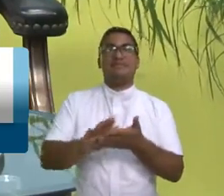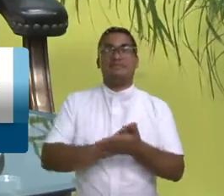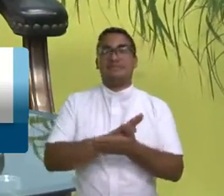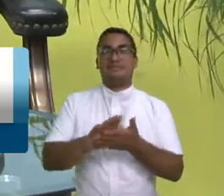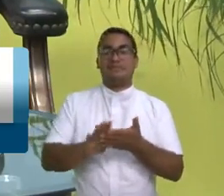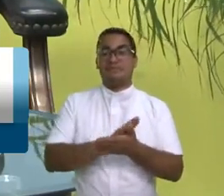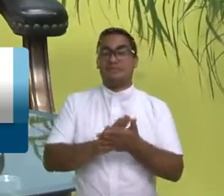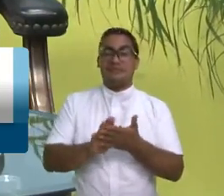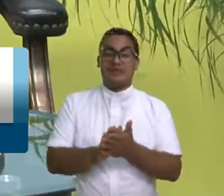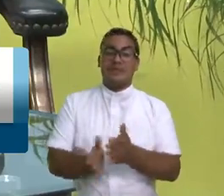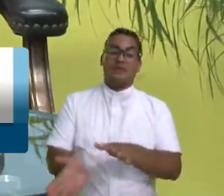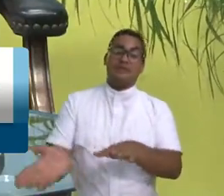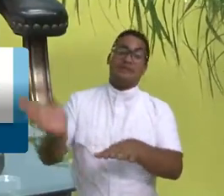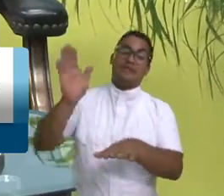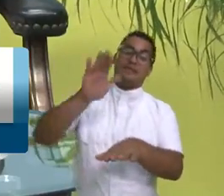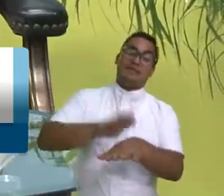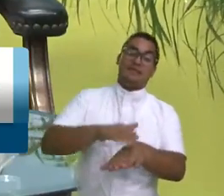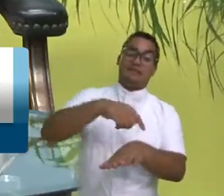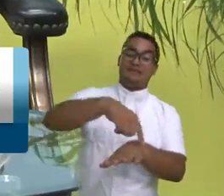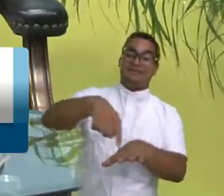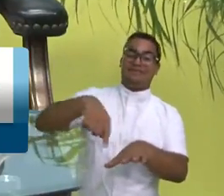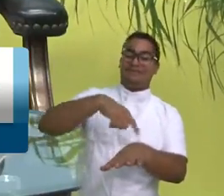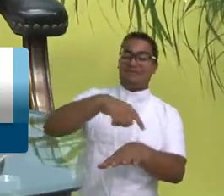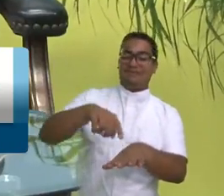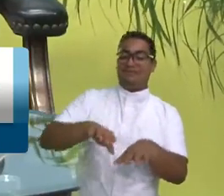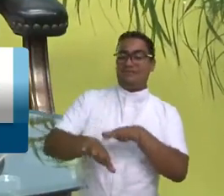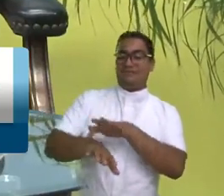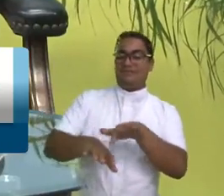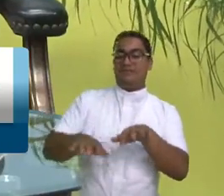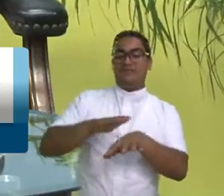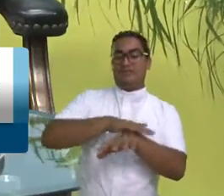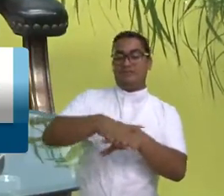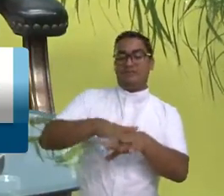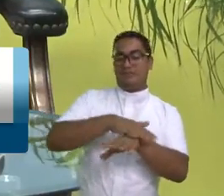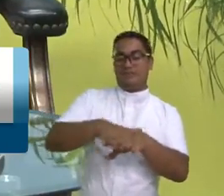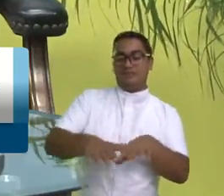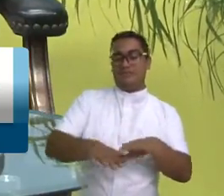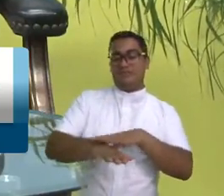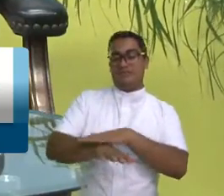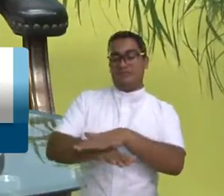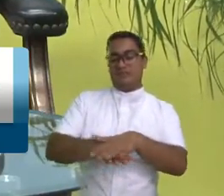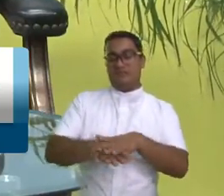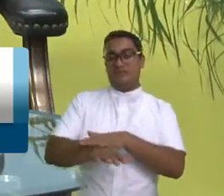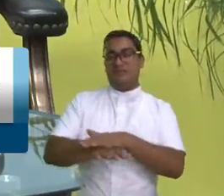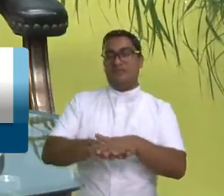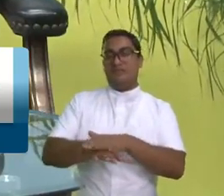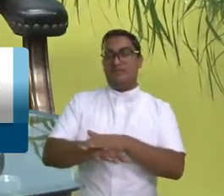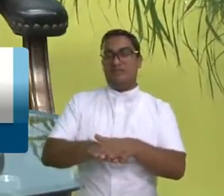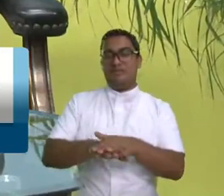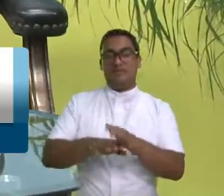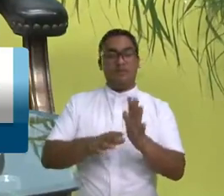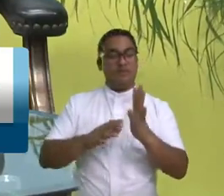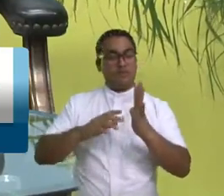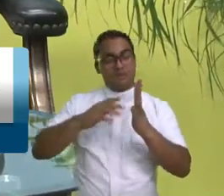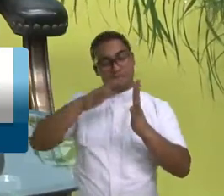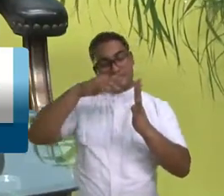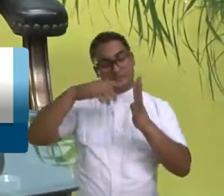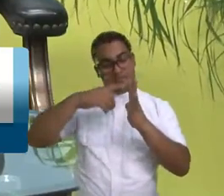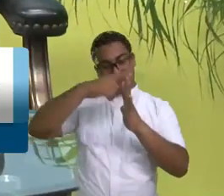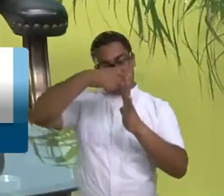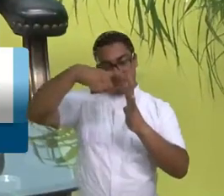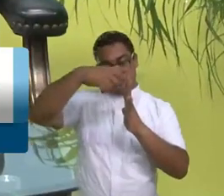la parte del dorso, vamos intercambiando las manos y luego lo que son los espacios